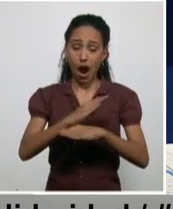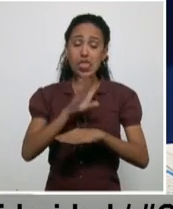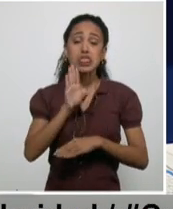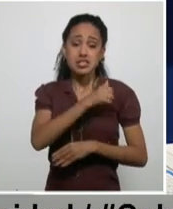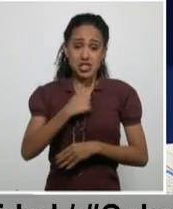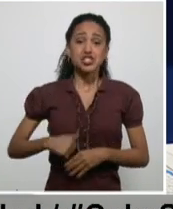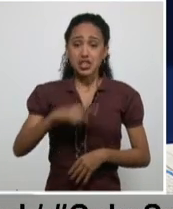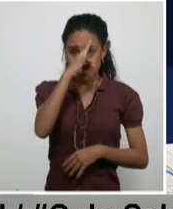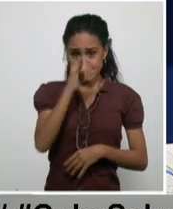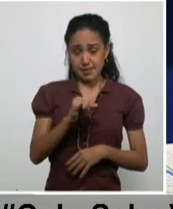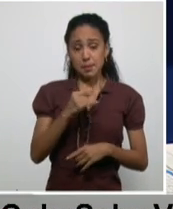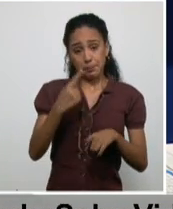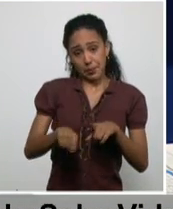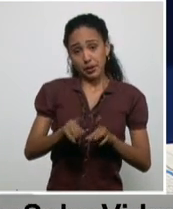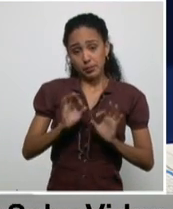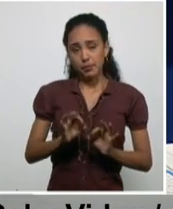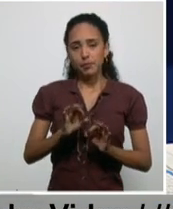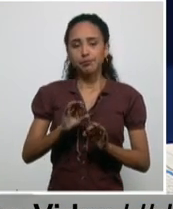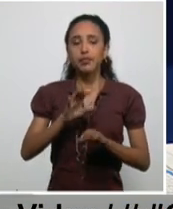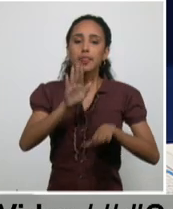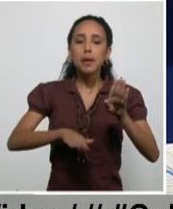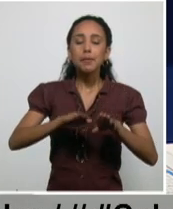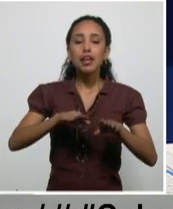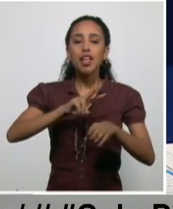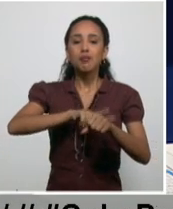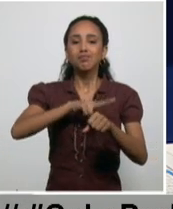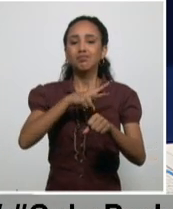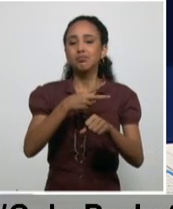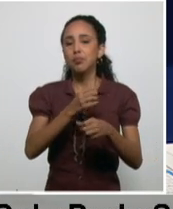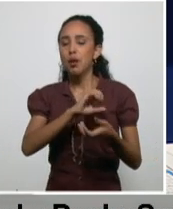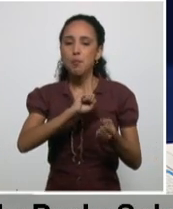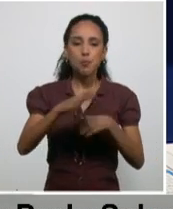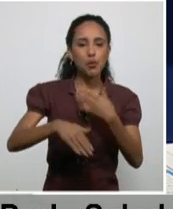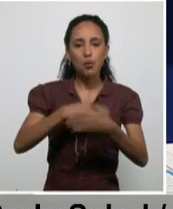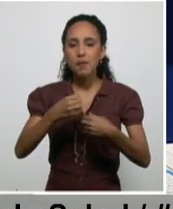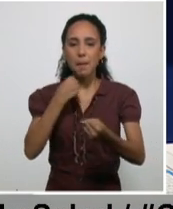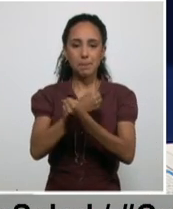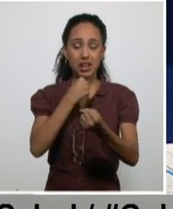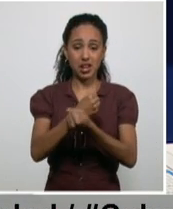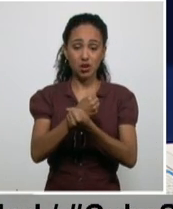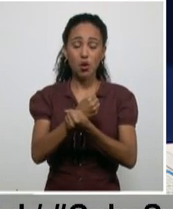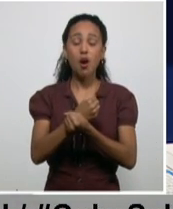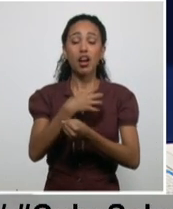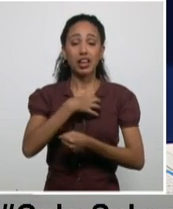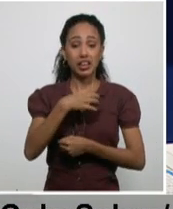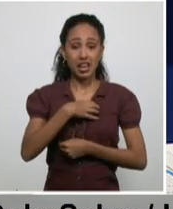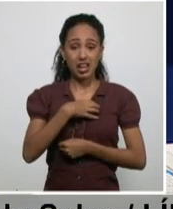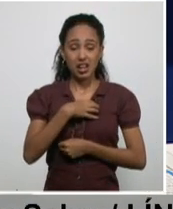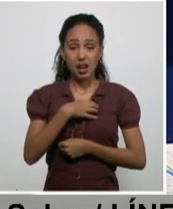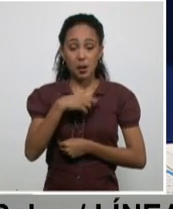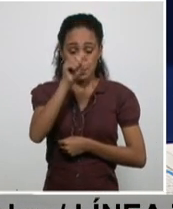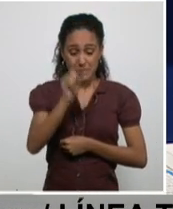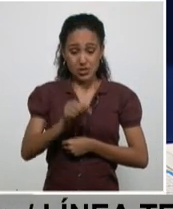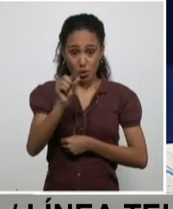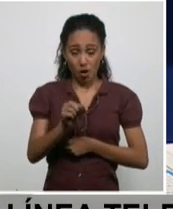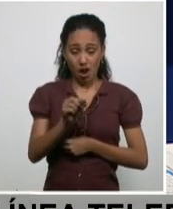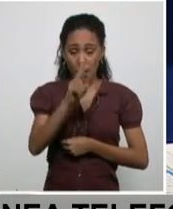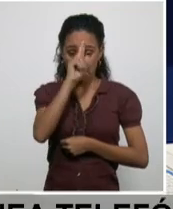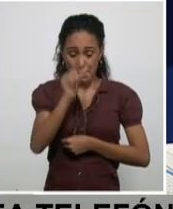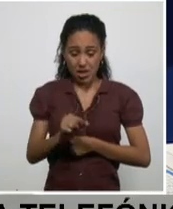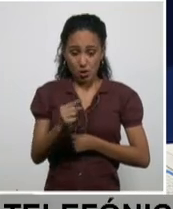del riesgo de cada una de las posiciones que tenga ese personal de salud, pues será más complejo o